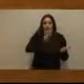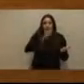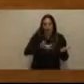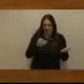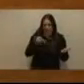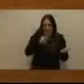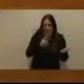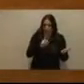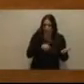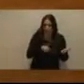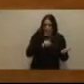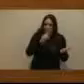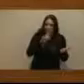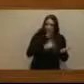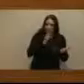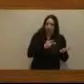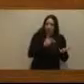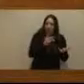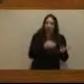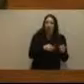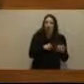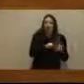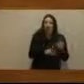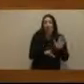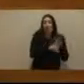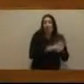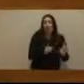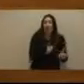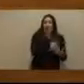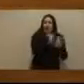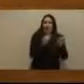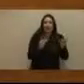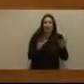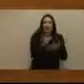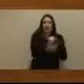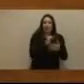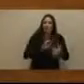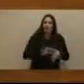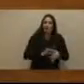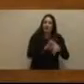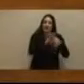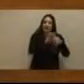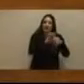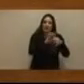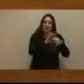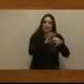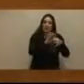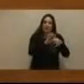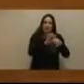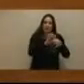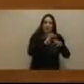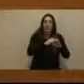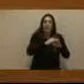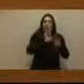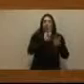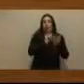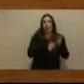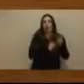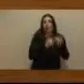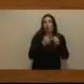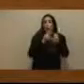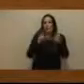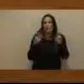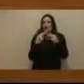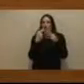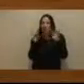también, todas las irregularidades e ilegalidades cometidas en la ejecución de uno de los contratos de esta empresa pública de